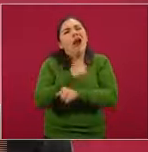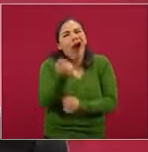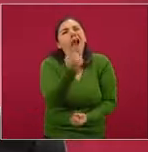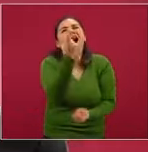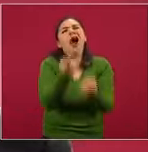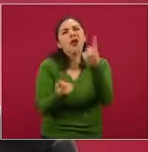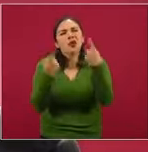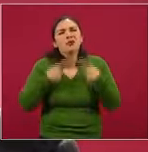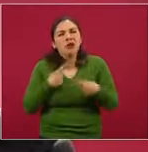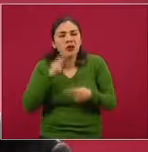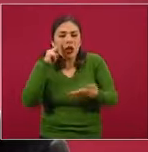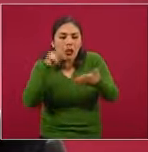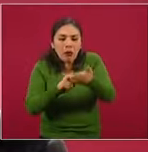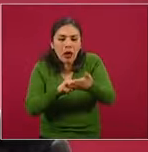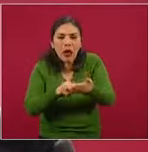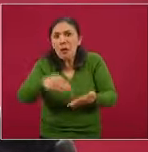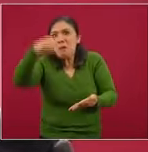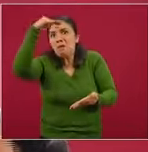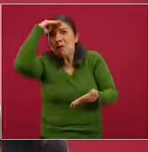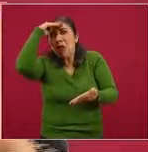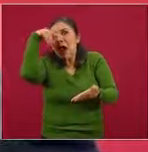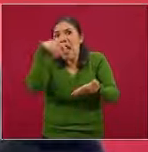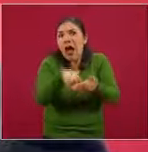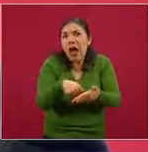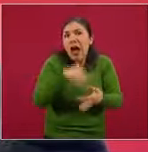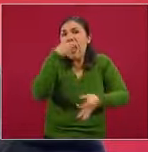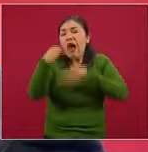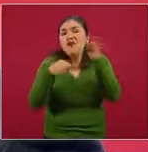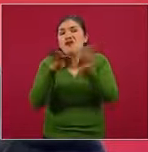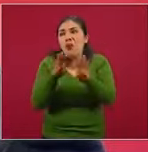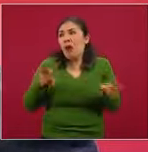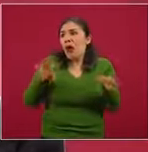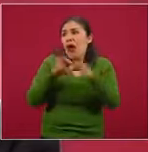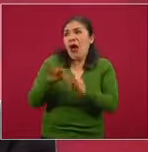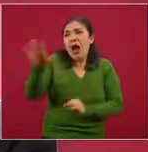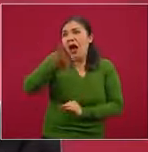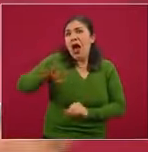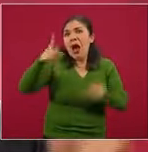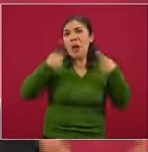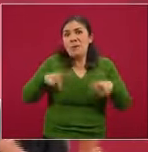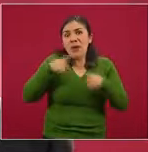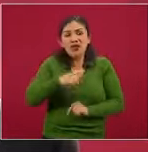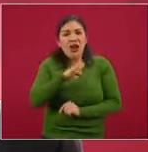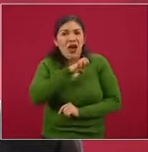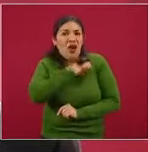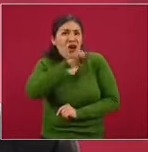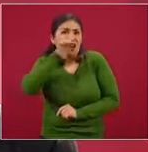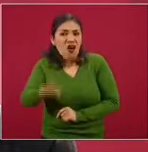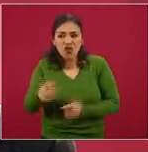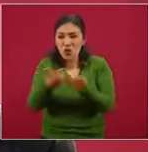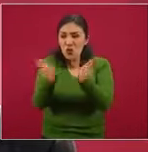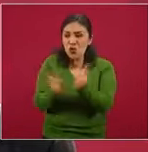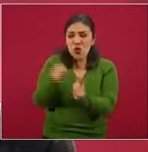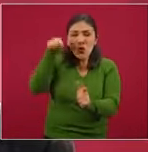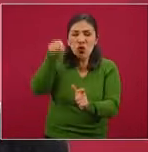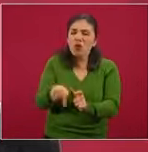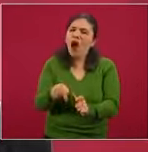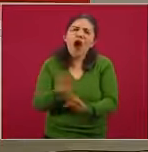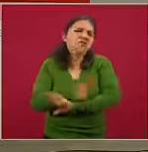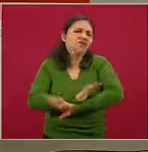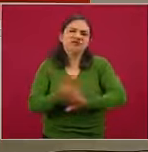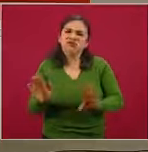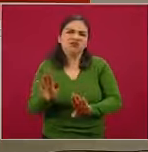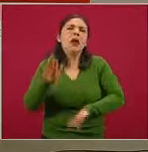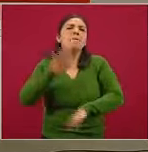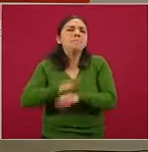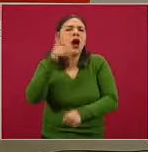que leyeran estas noticias que hoy circulan y entonces quisieran asociar riesgo con grupos humanos en particular, generalmente